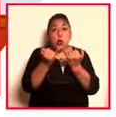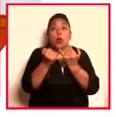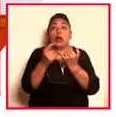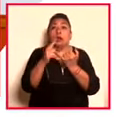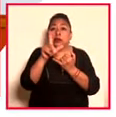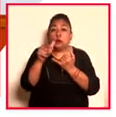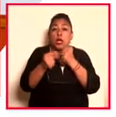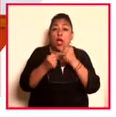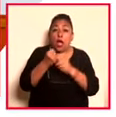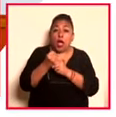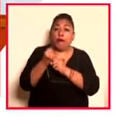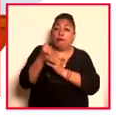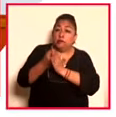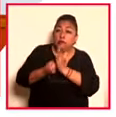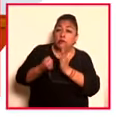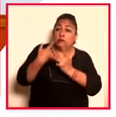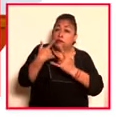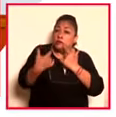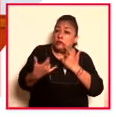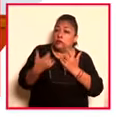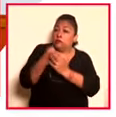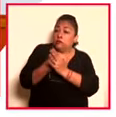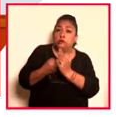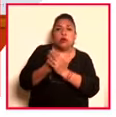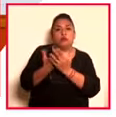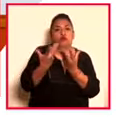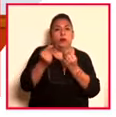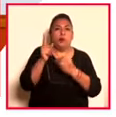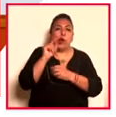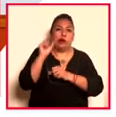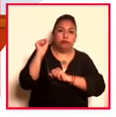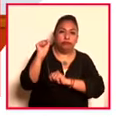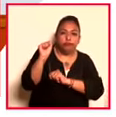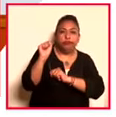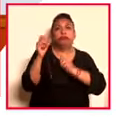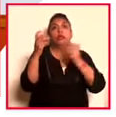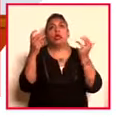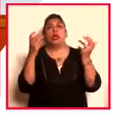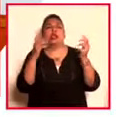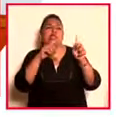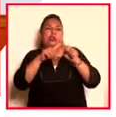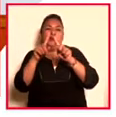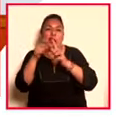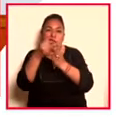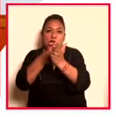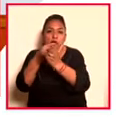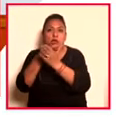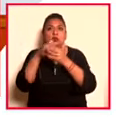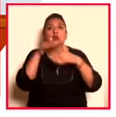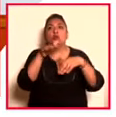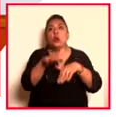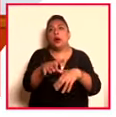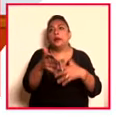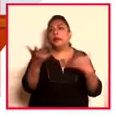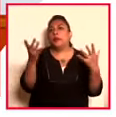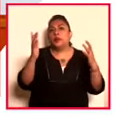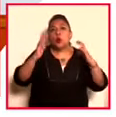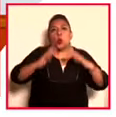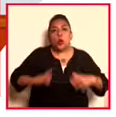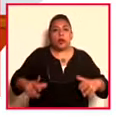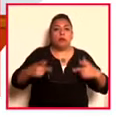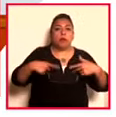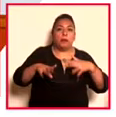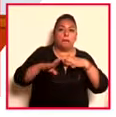luchas varias, feministas y no, y de luchas también respecto a cuerpos migrantes